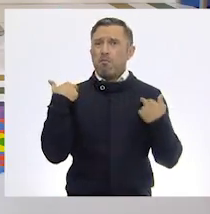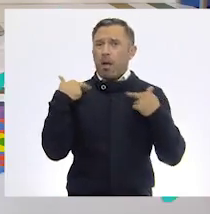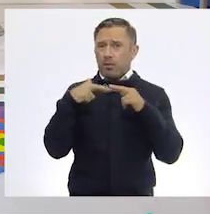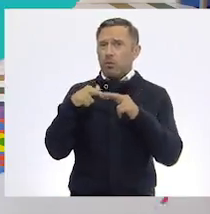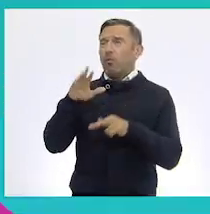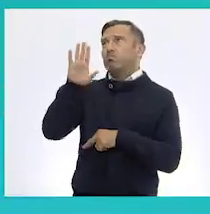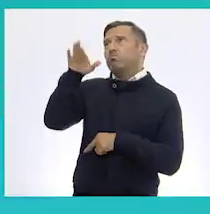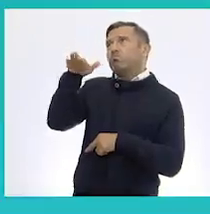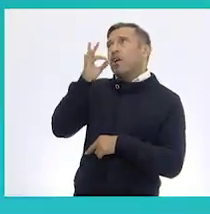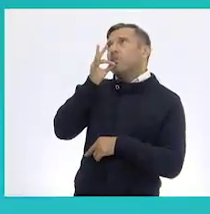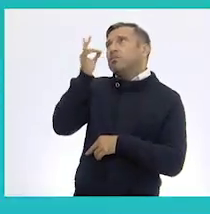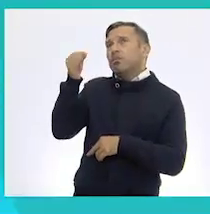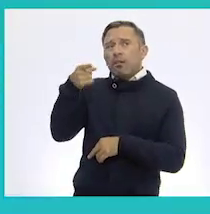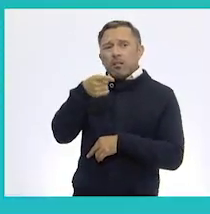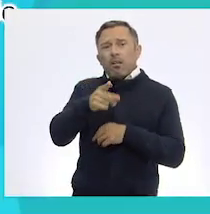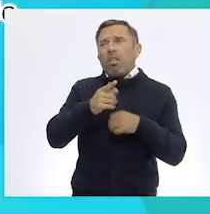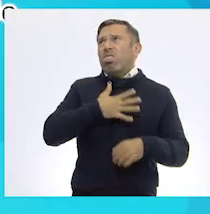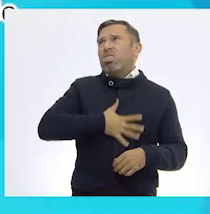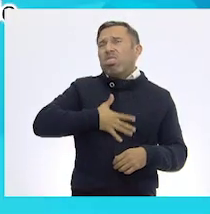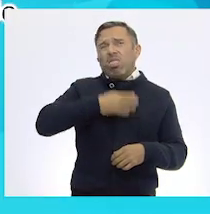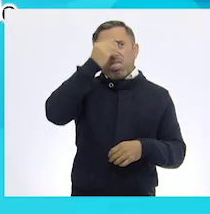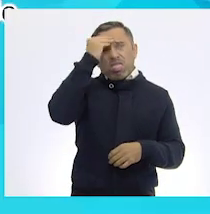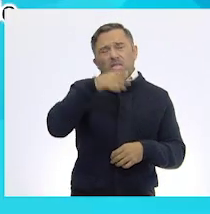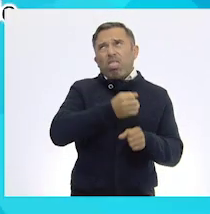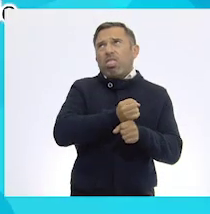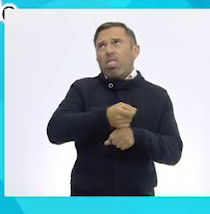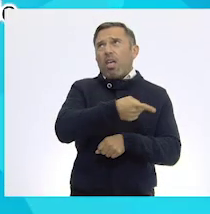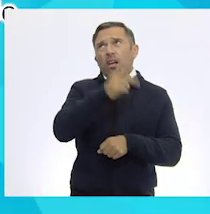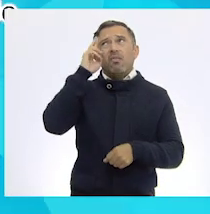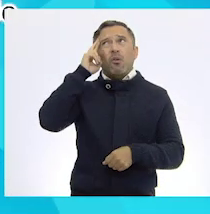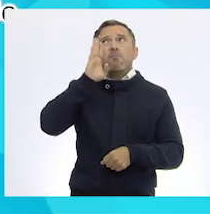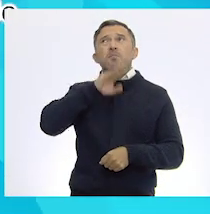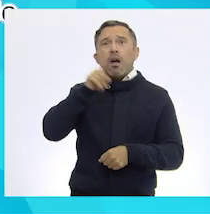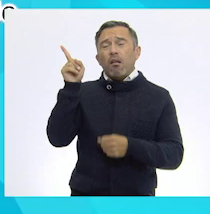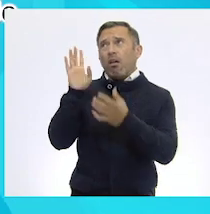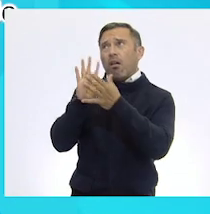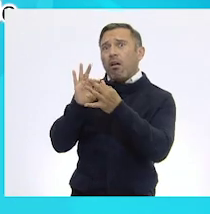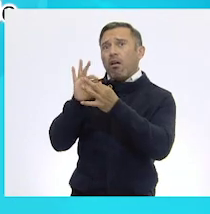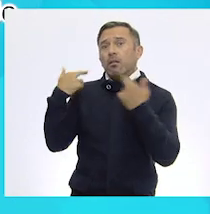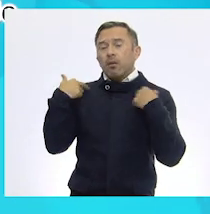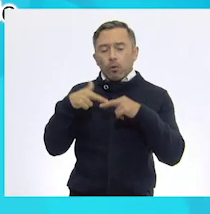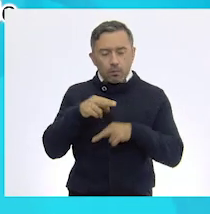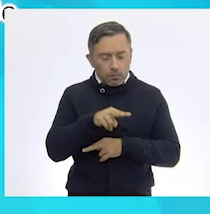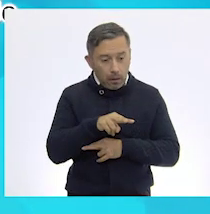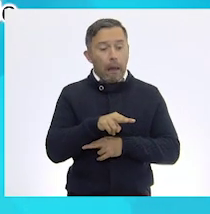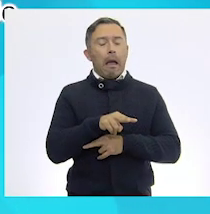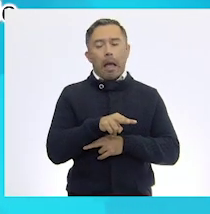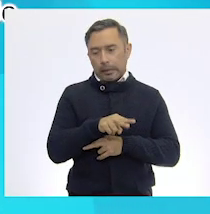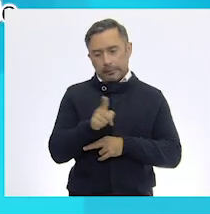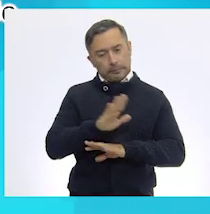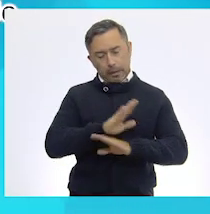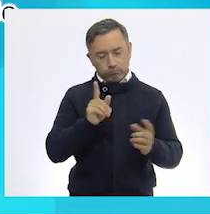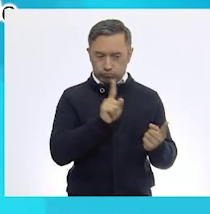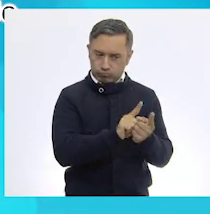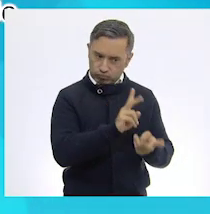Raúl y así ya no moleste a todos con esos juegos. Sí, tienes razón, Panchito. Yo también escogería la